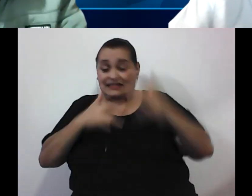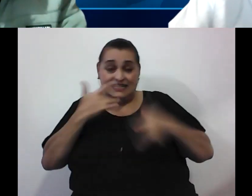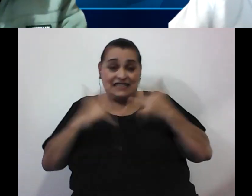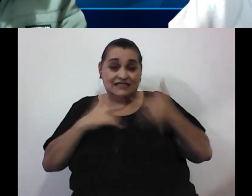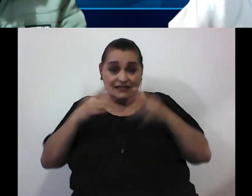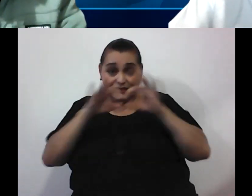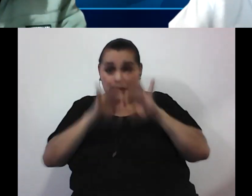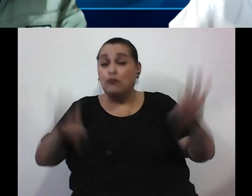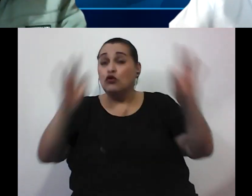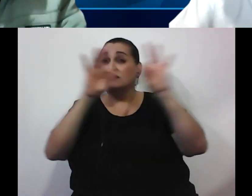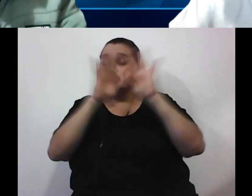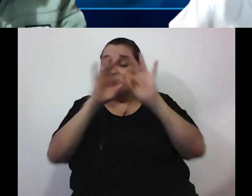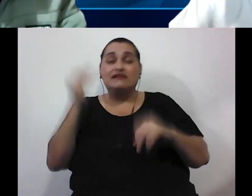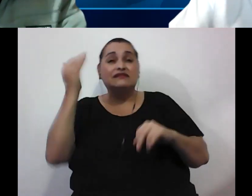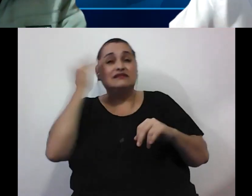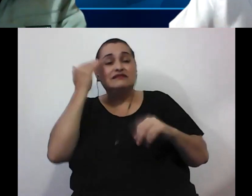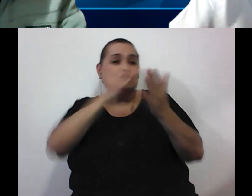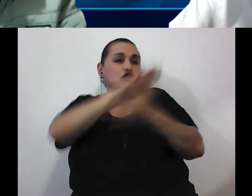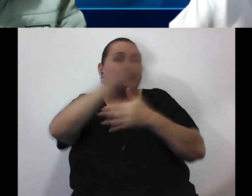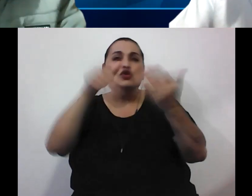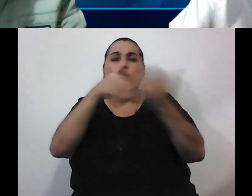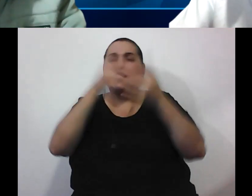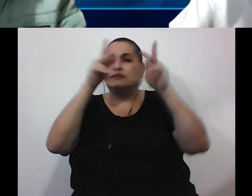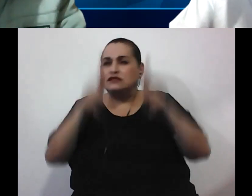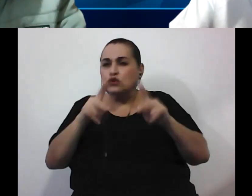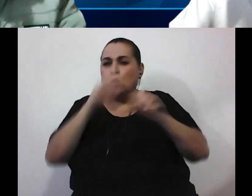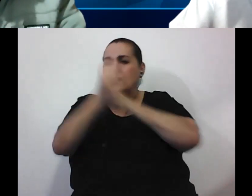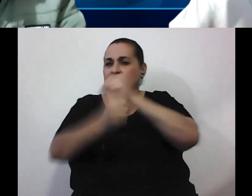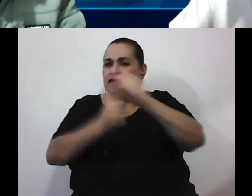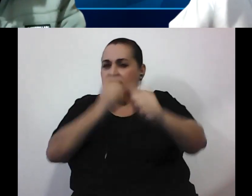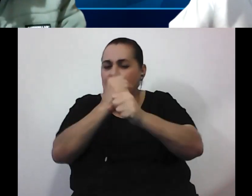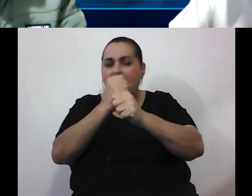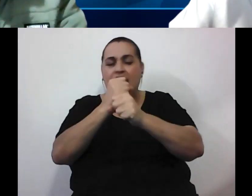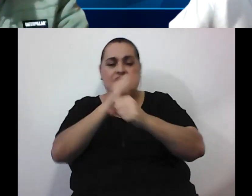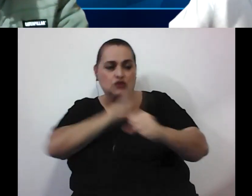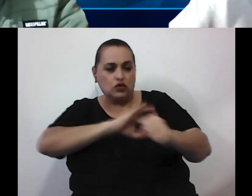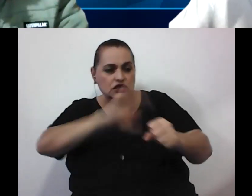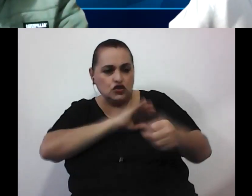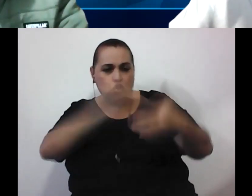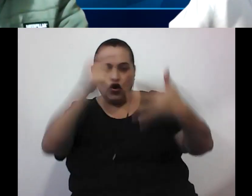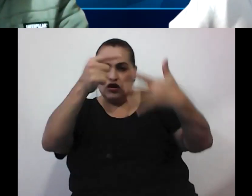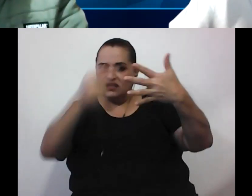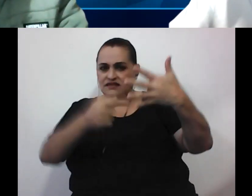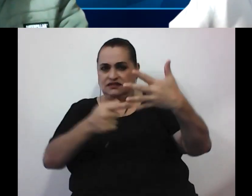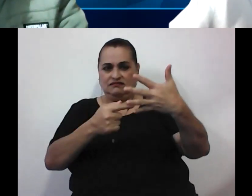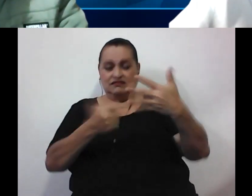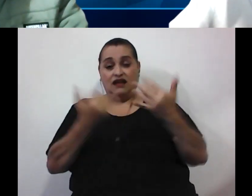importancia de considerar a todas las personas, a todas las edades, a todas las condiciones. Pero bueno, ahorita hay